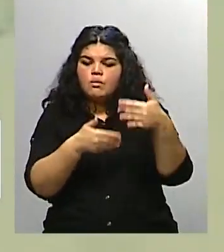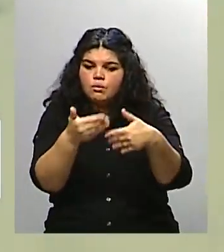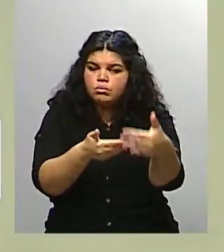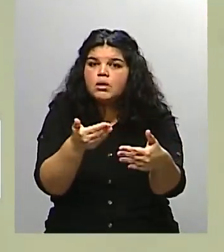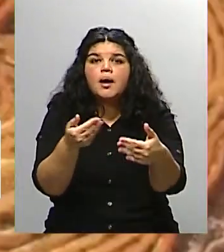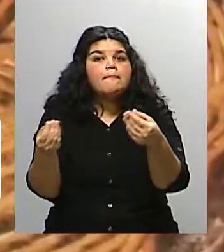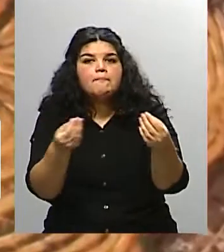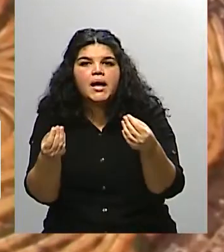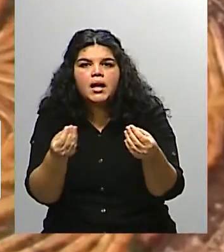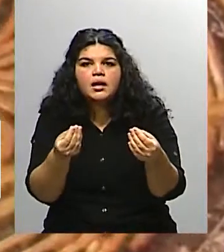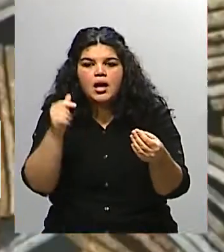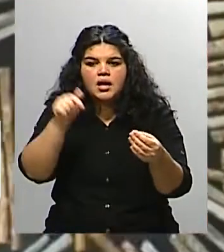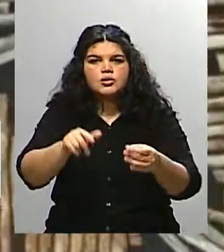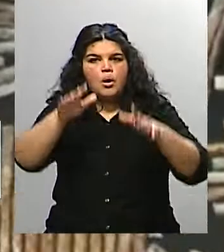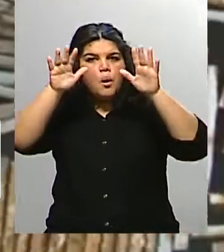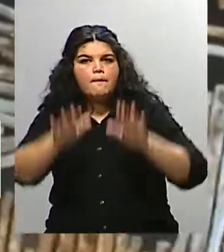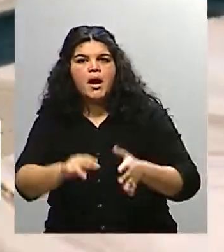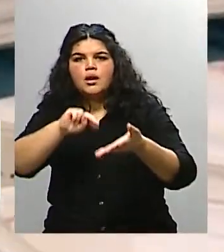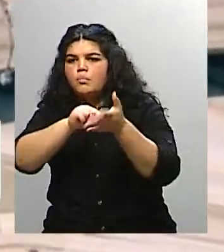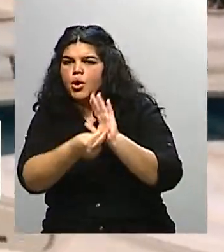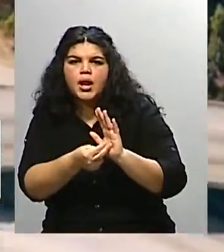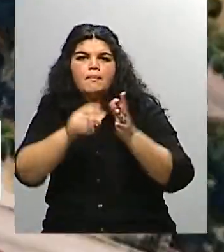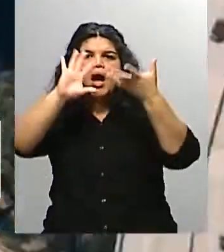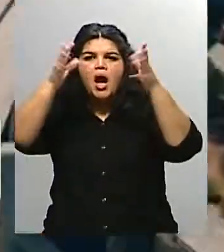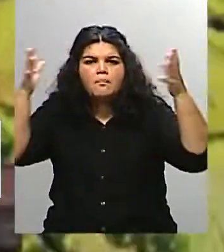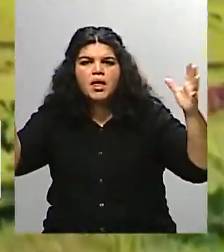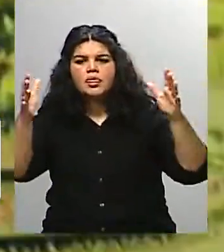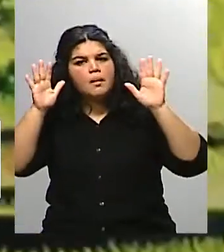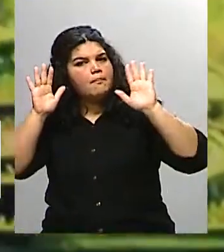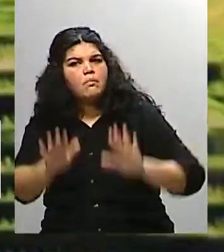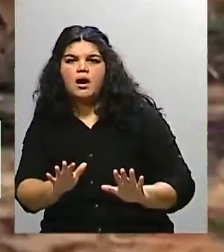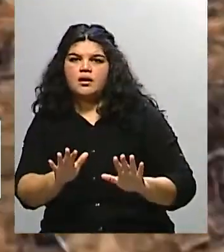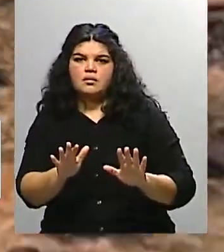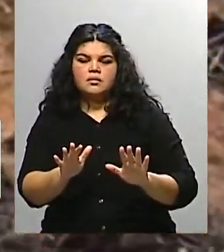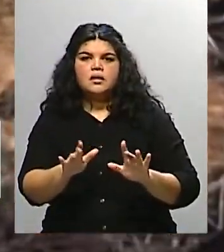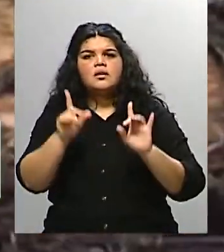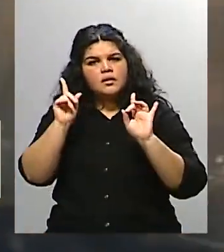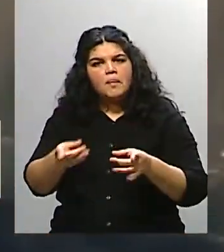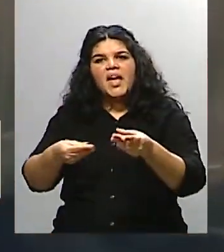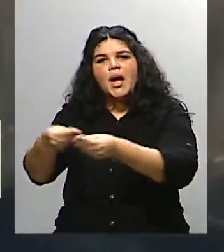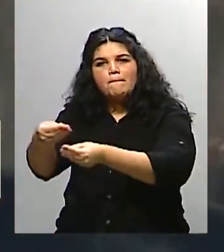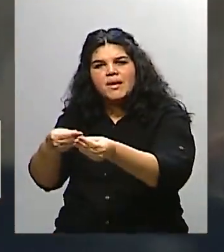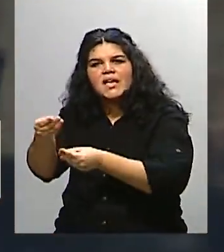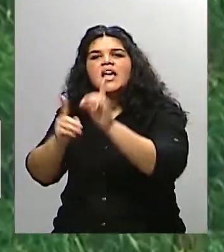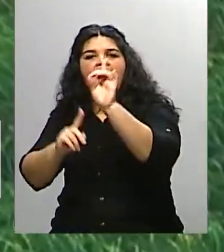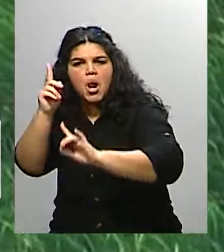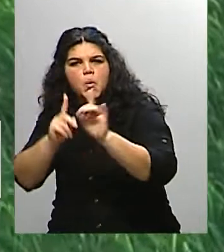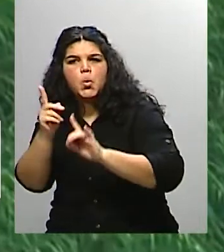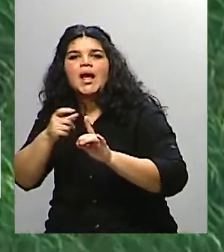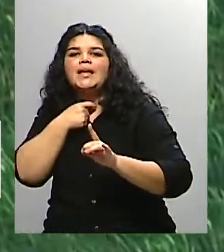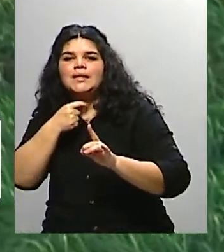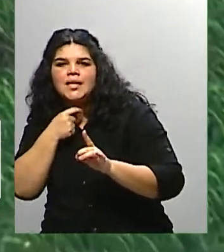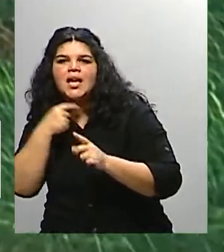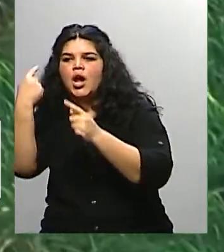estos problemas ambientales. Incluso las empresas, muchas de ellas tratan de tener buenas prácticas ambientales, se